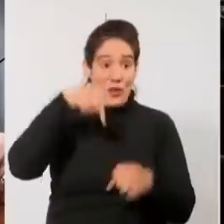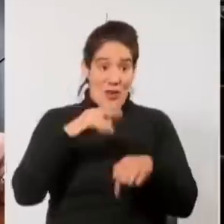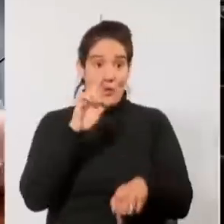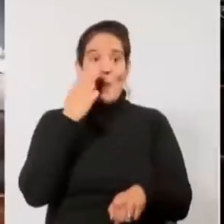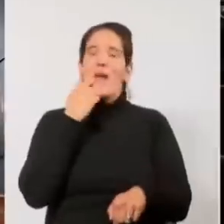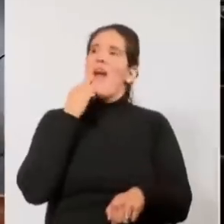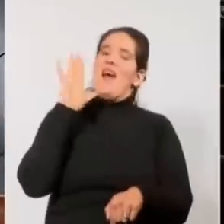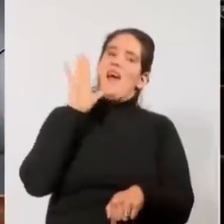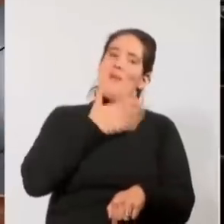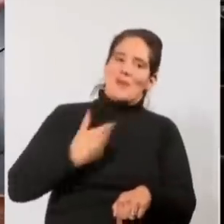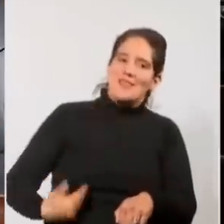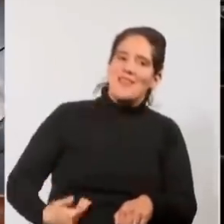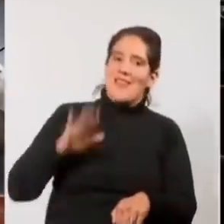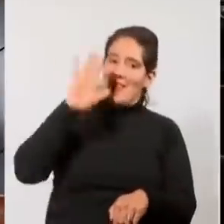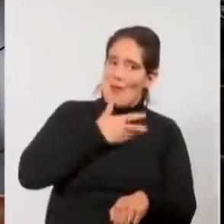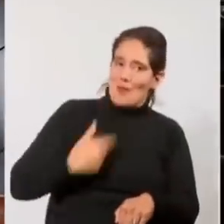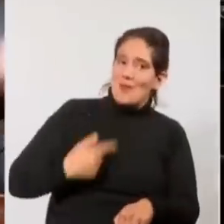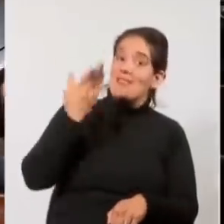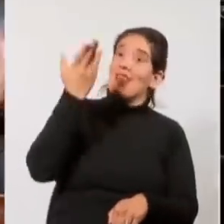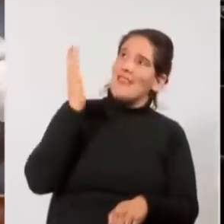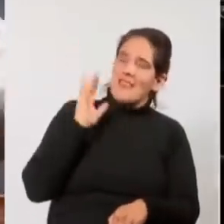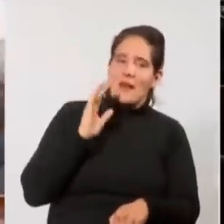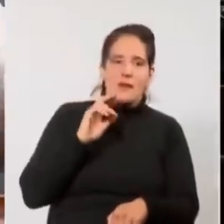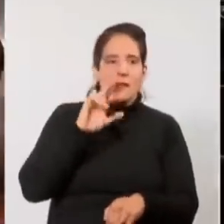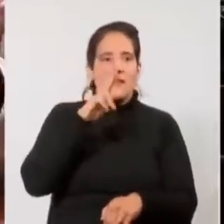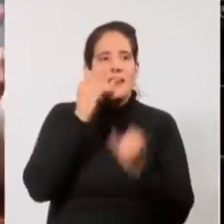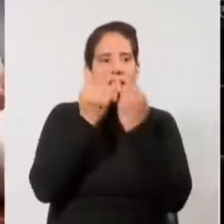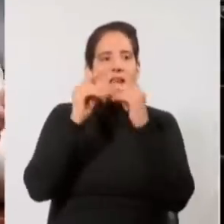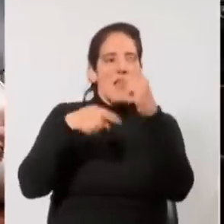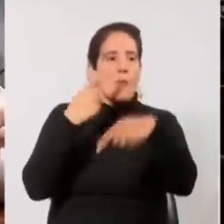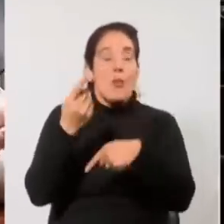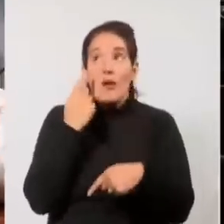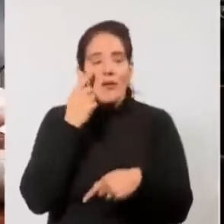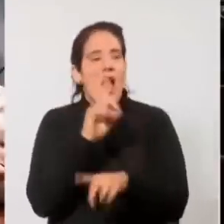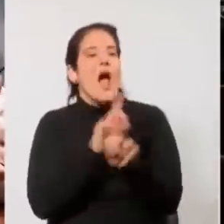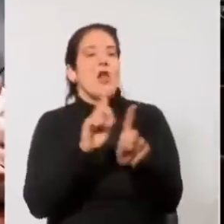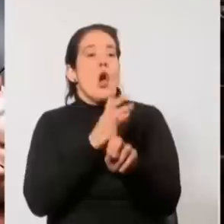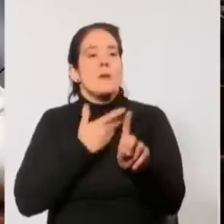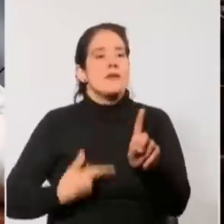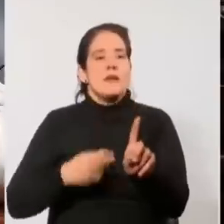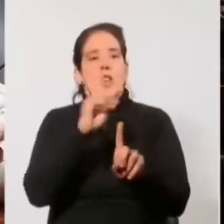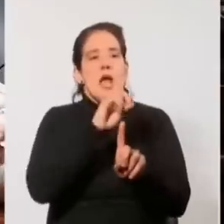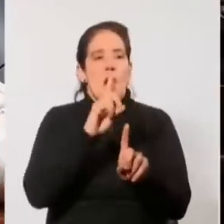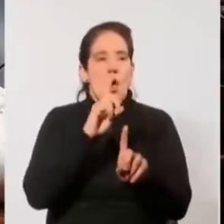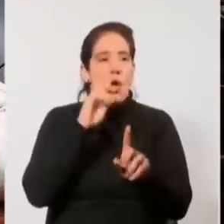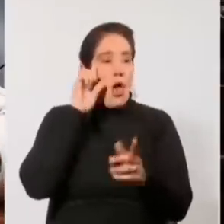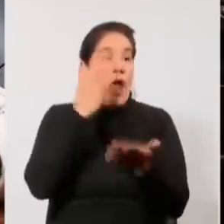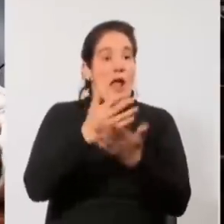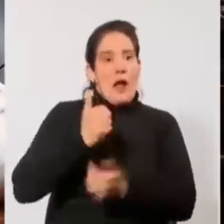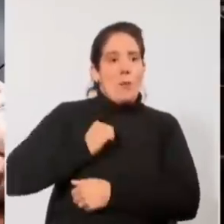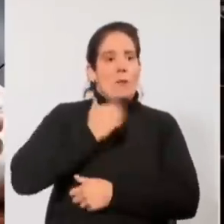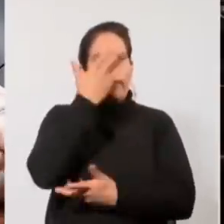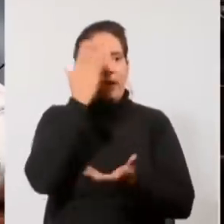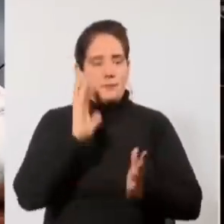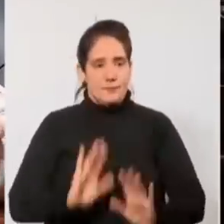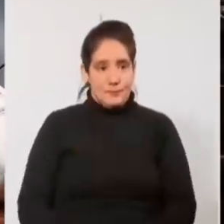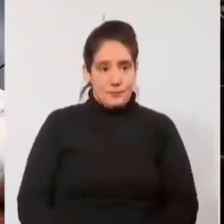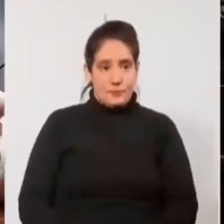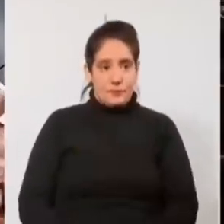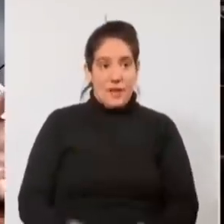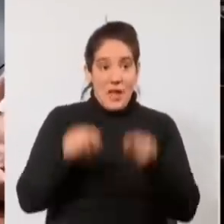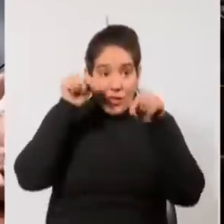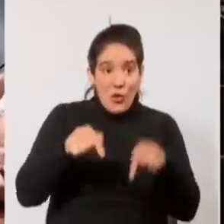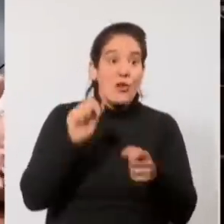como presidenta y a los 3 días tuvieron que desdecirse porque el mundo entero confirmó que era una golpista y que hoy